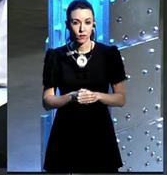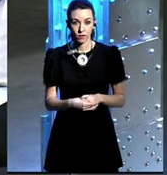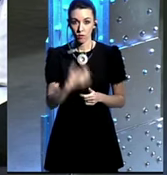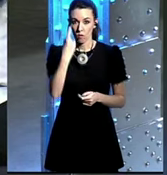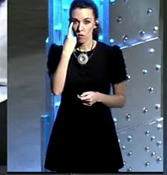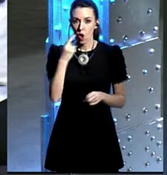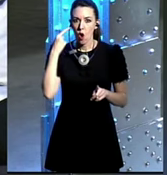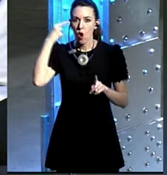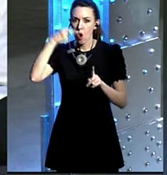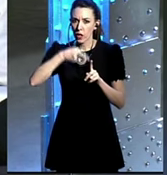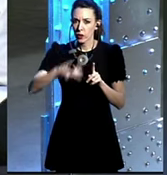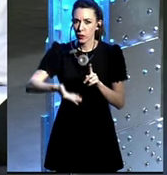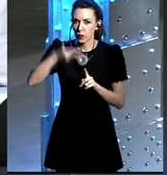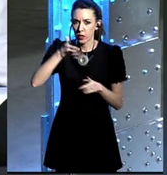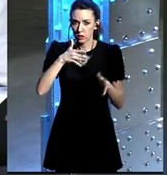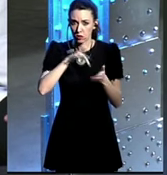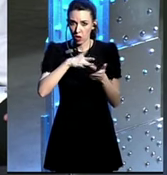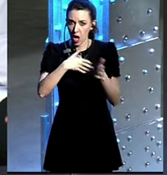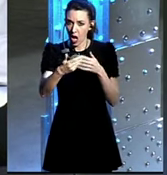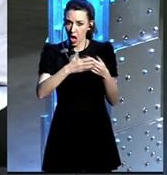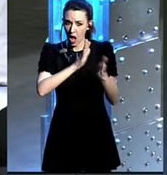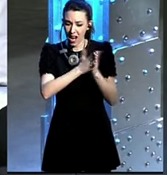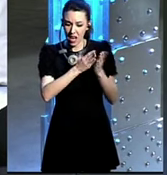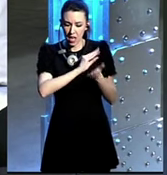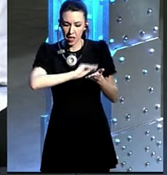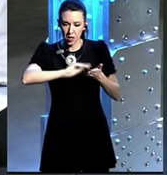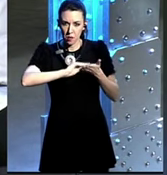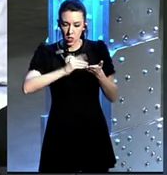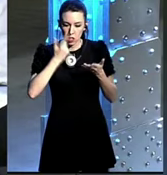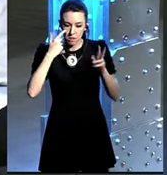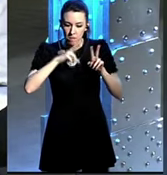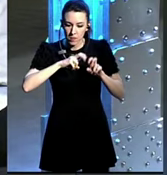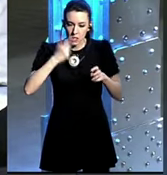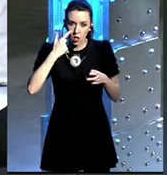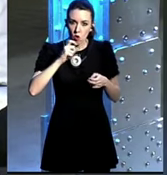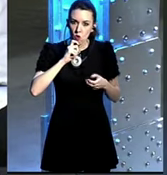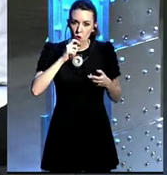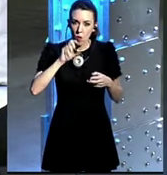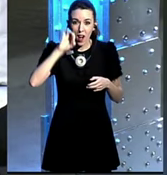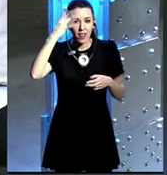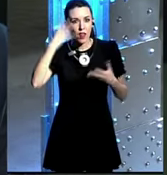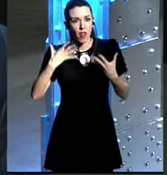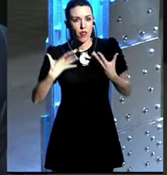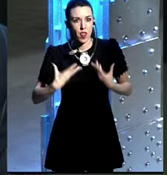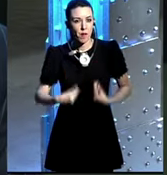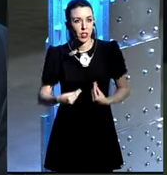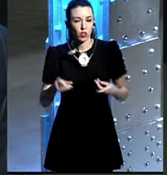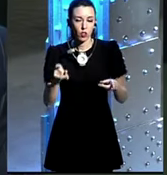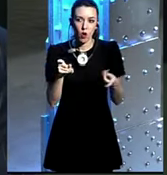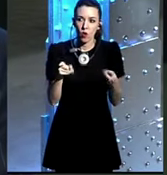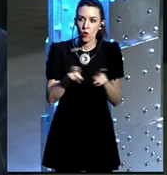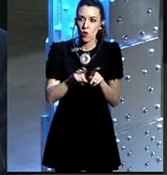Uno de mis objetivos primarios al escribir este libro era poder desgranar la idea de que la depresión es